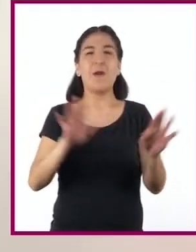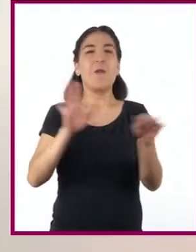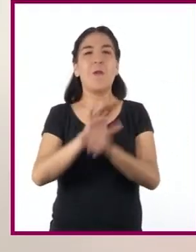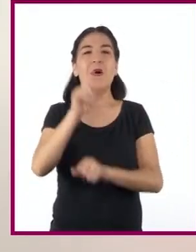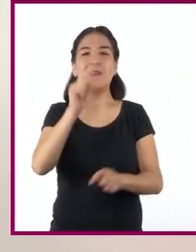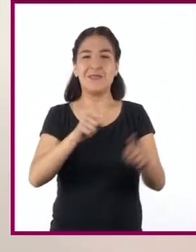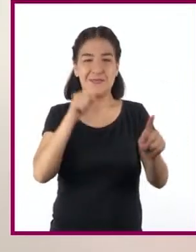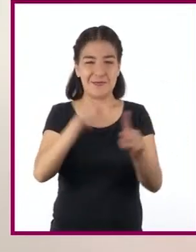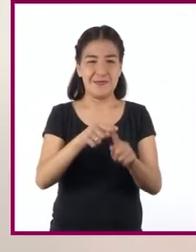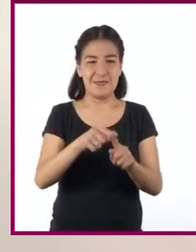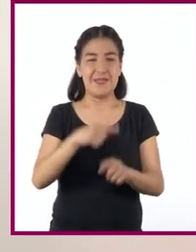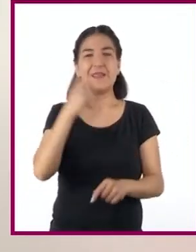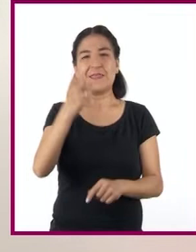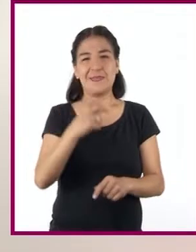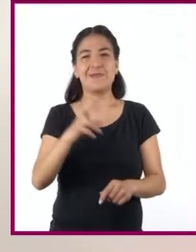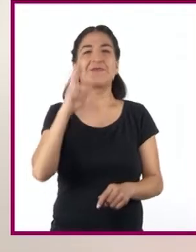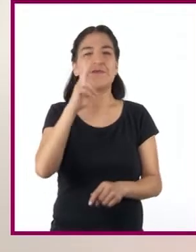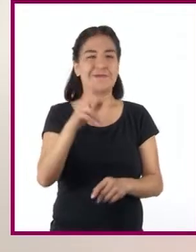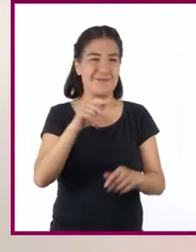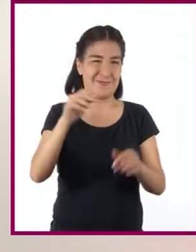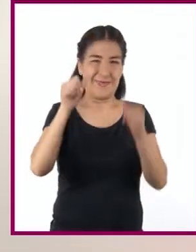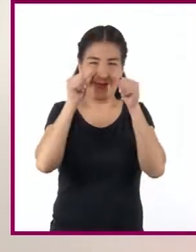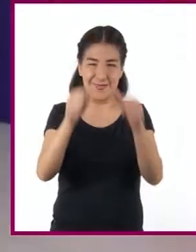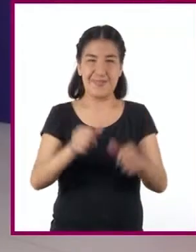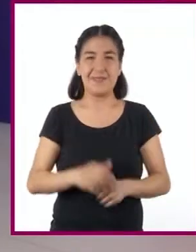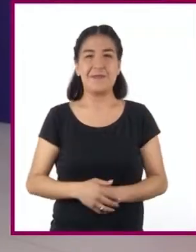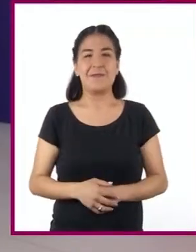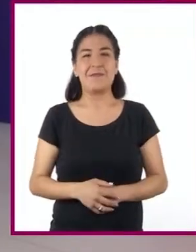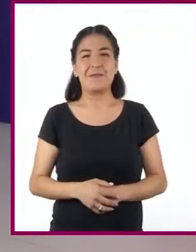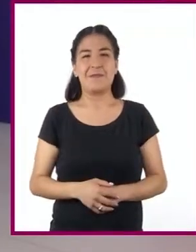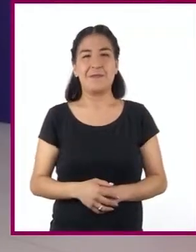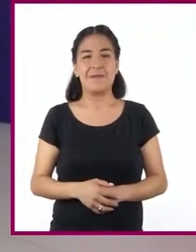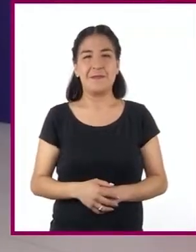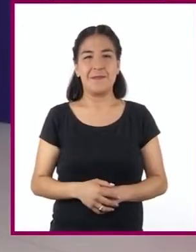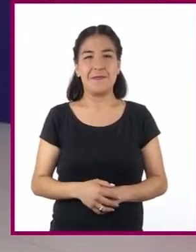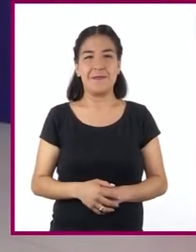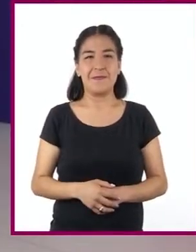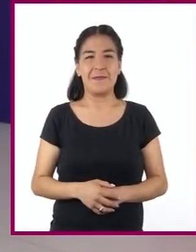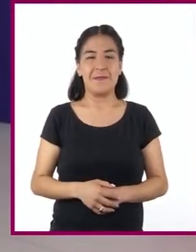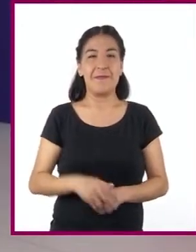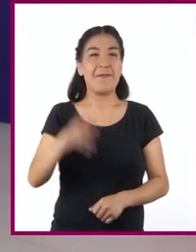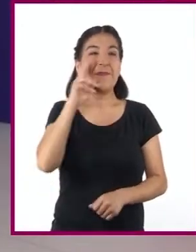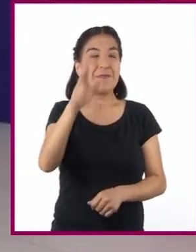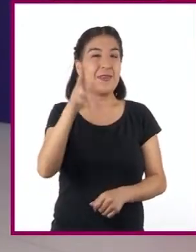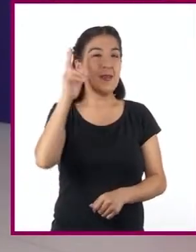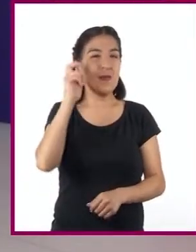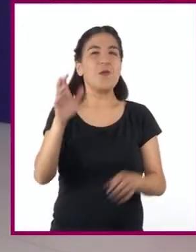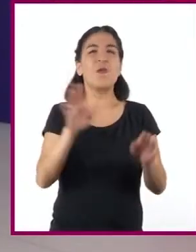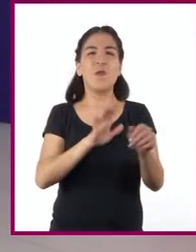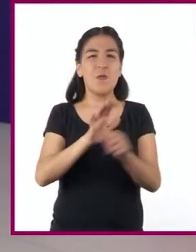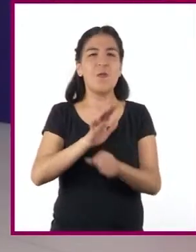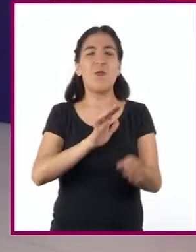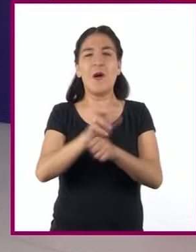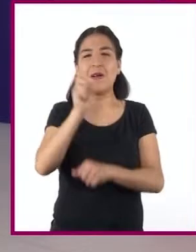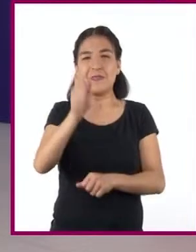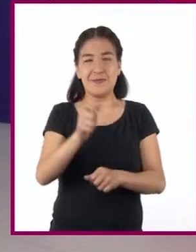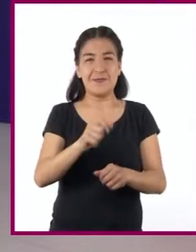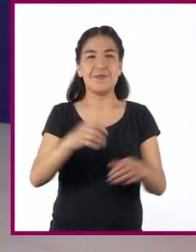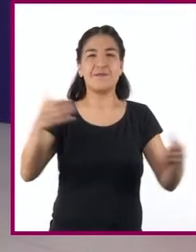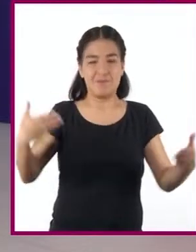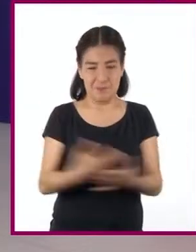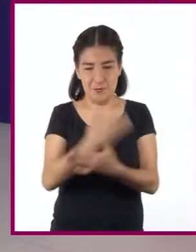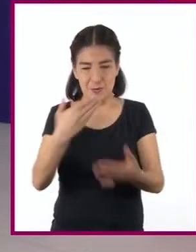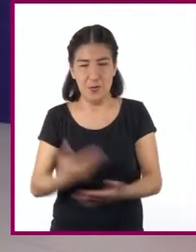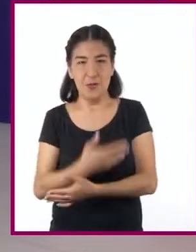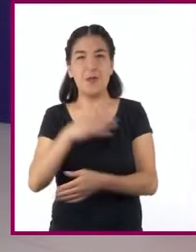hoy e incluirlo. Pongan mucha atención. En esta sesión, escucharemos testimonios sobre la reproducción